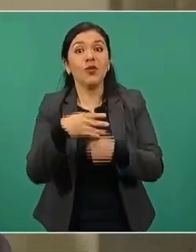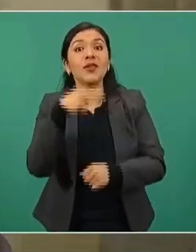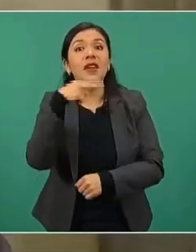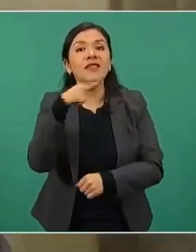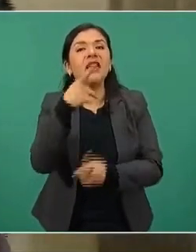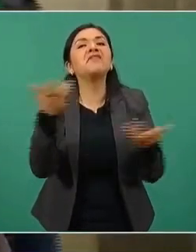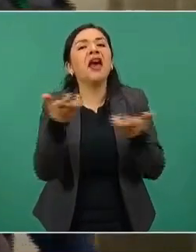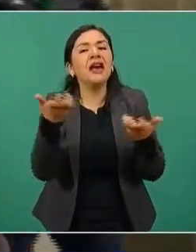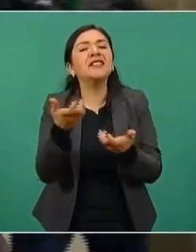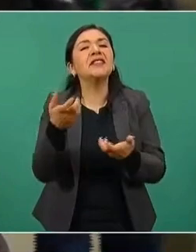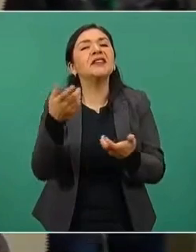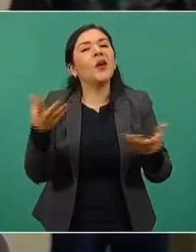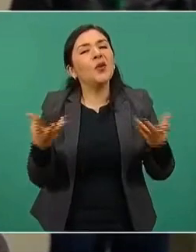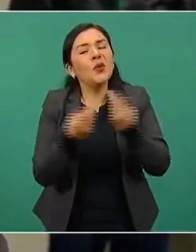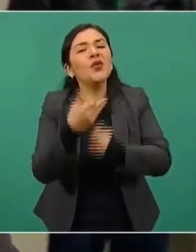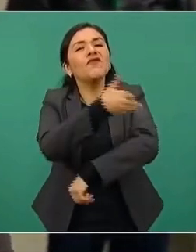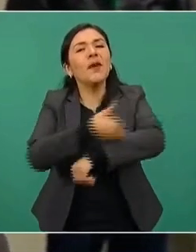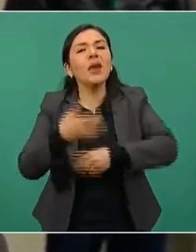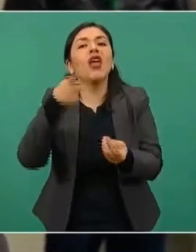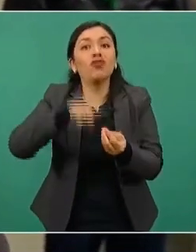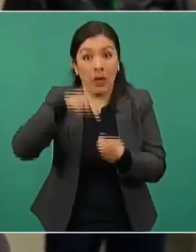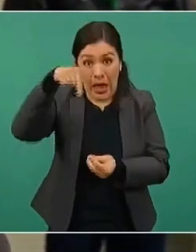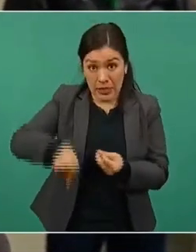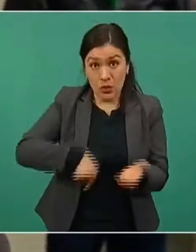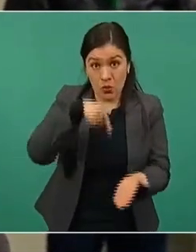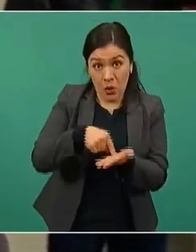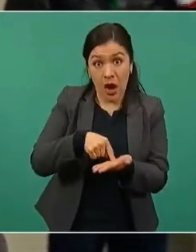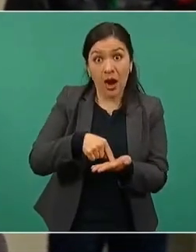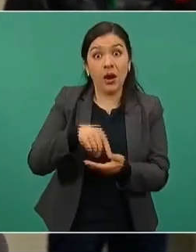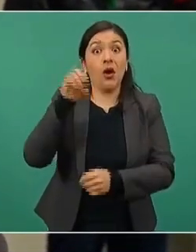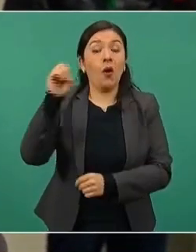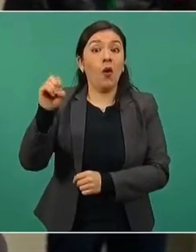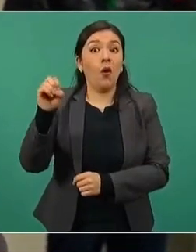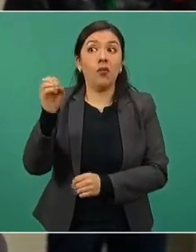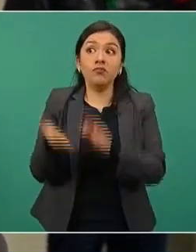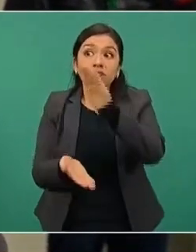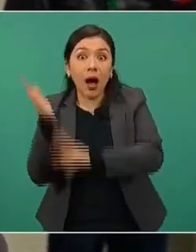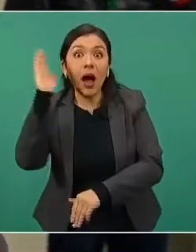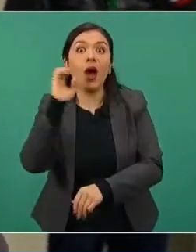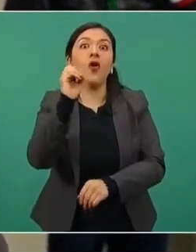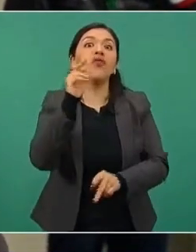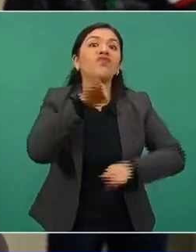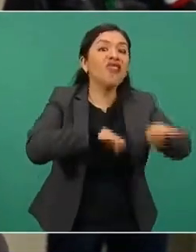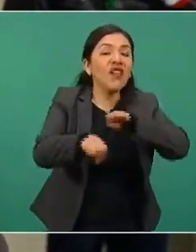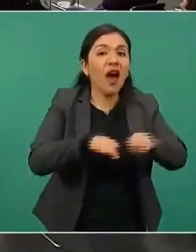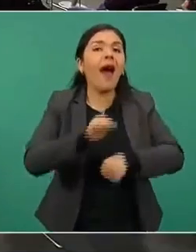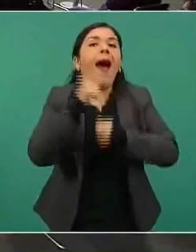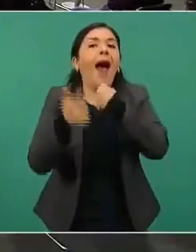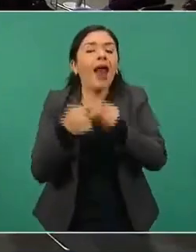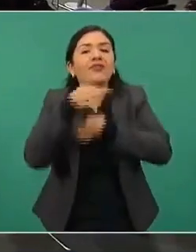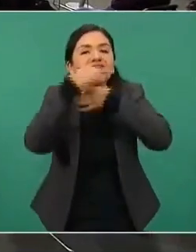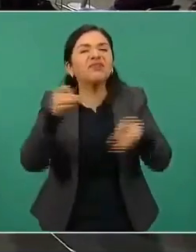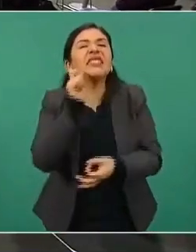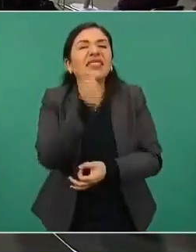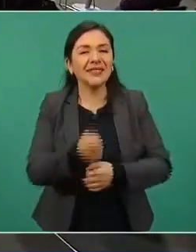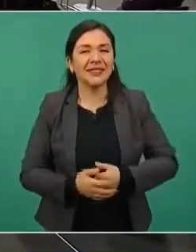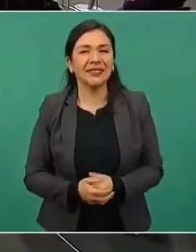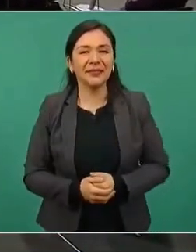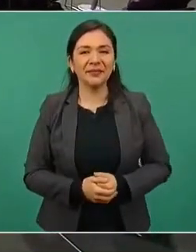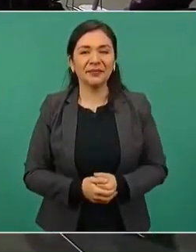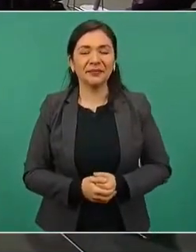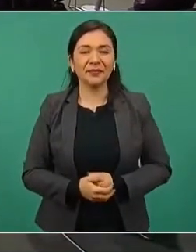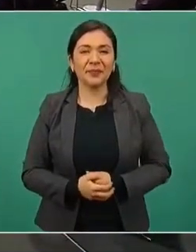decembrinas festejando con su familia, aquí en Palacio, en Palenque, y si tendrá actividades públicas, si va a dar algún mensaje. Gracias, presidente. Bueno, yo lo que